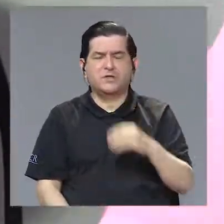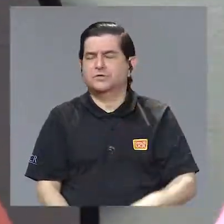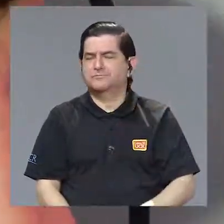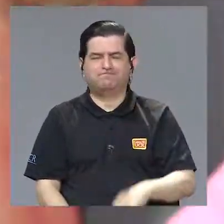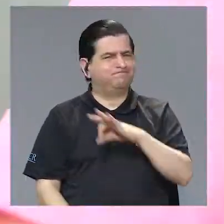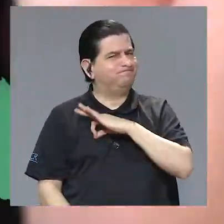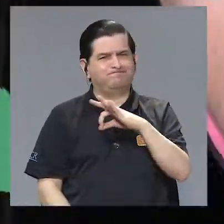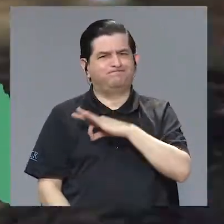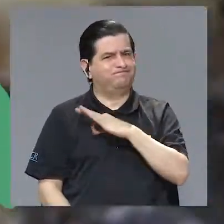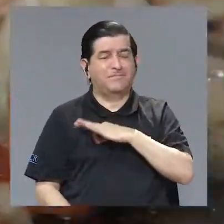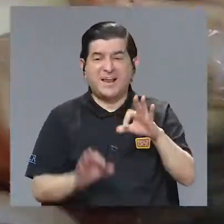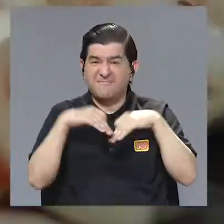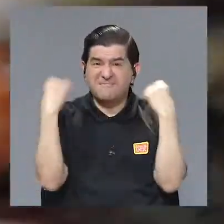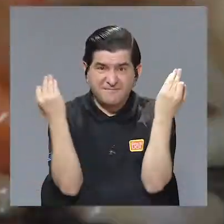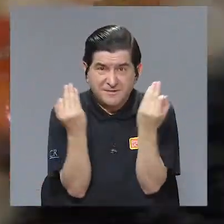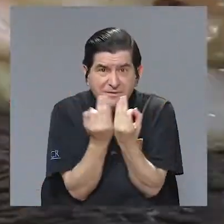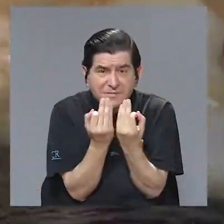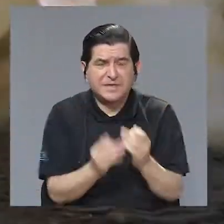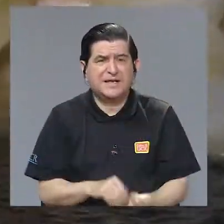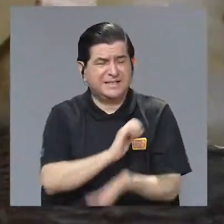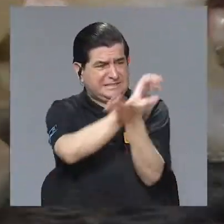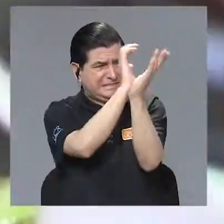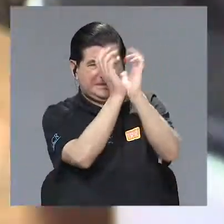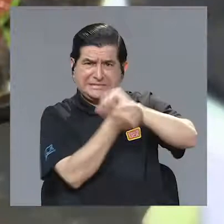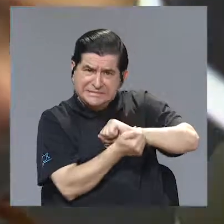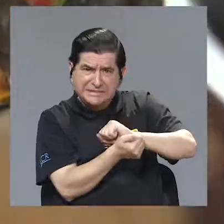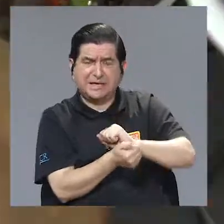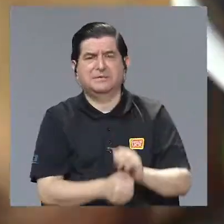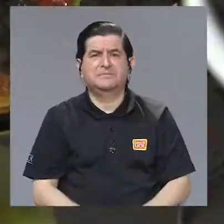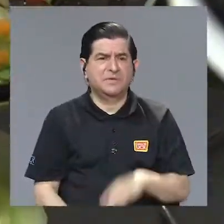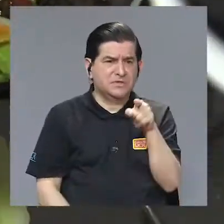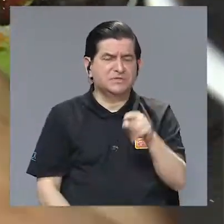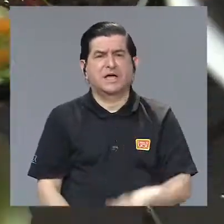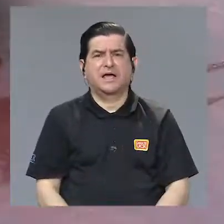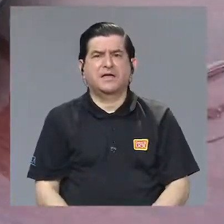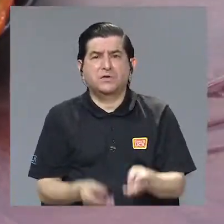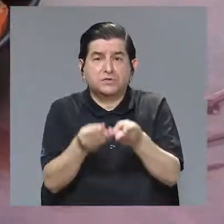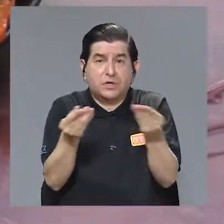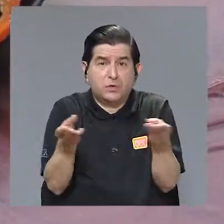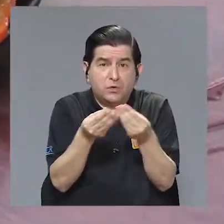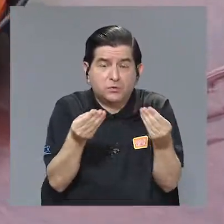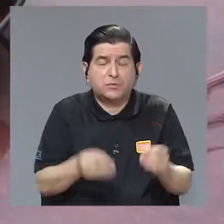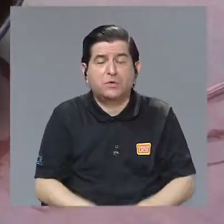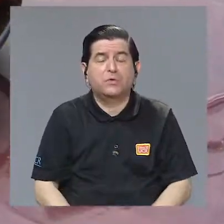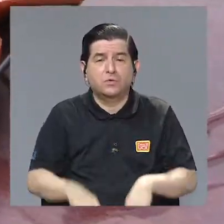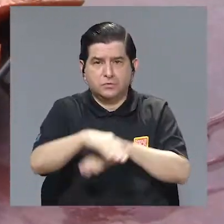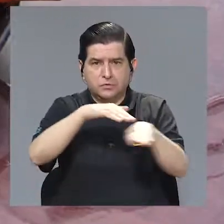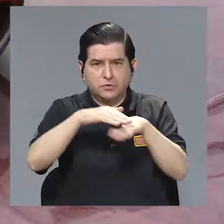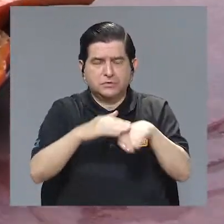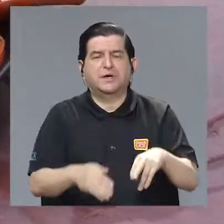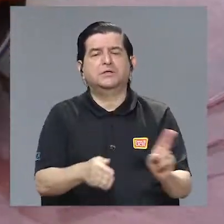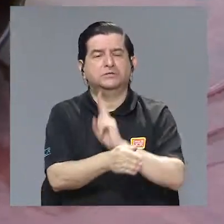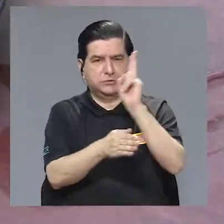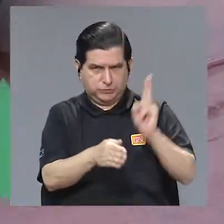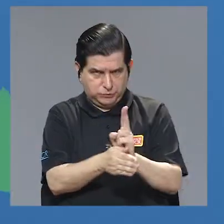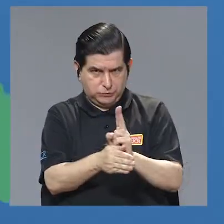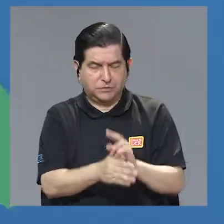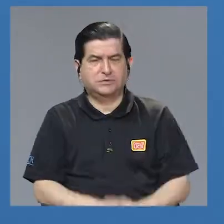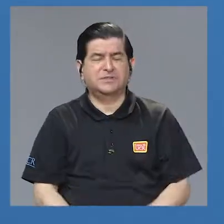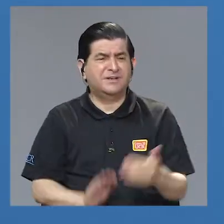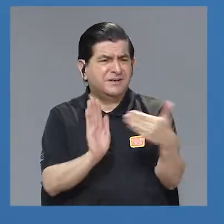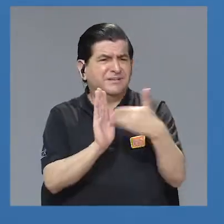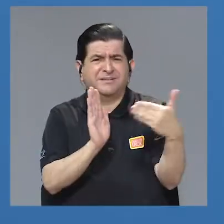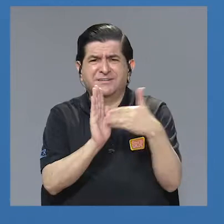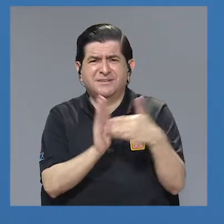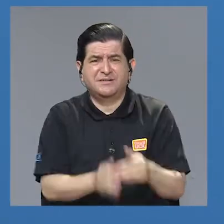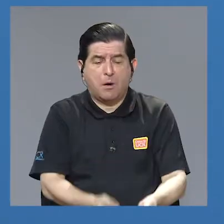no nutritivos porque las familias han tenido que hacer modificaciones en la canasta, básica de alimentos que consumen, y eso